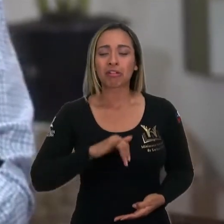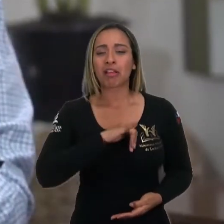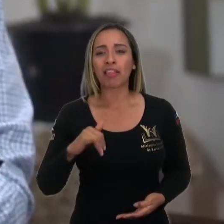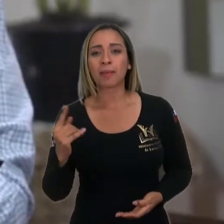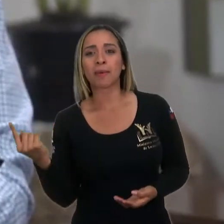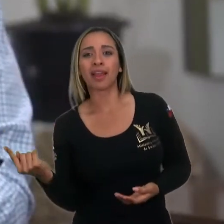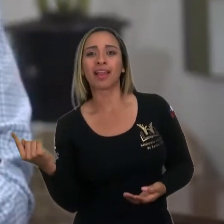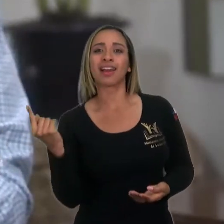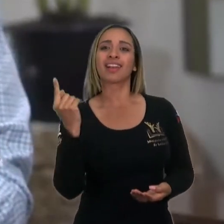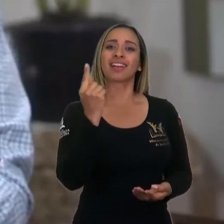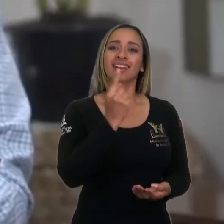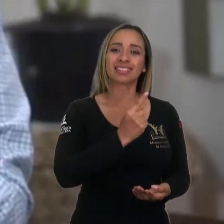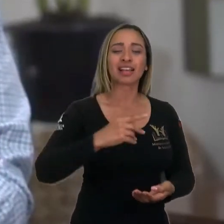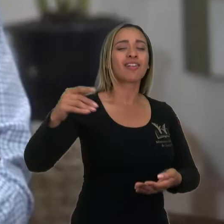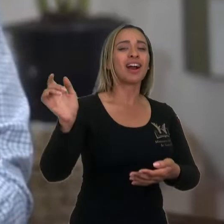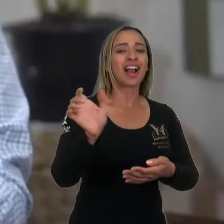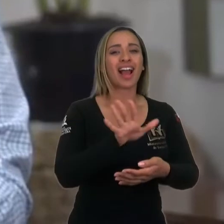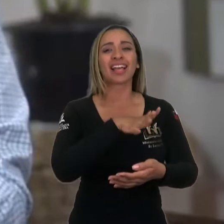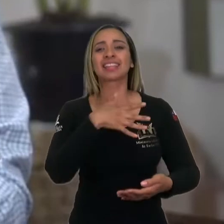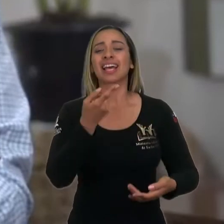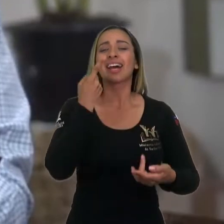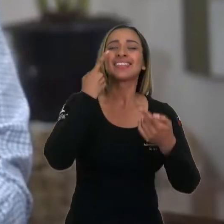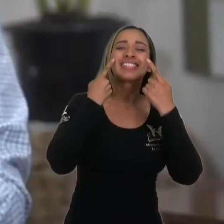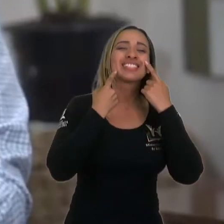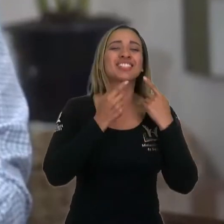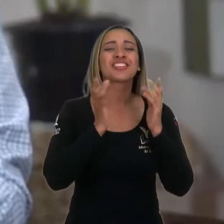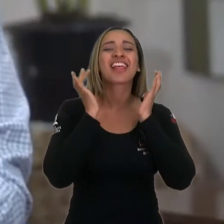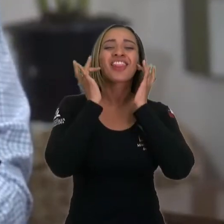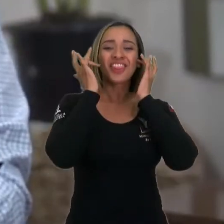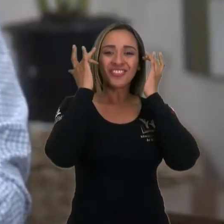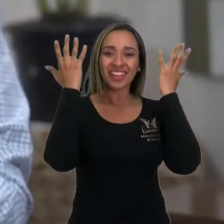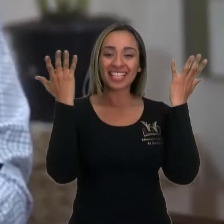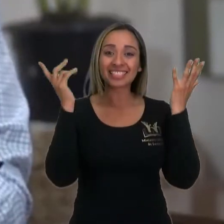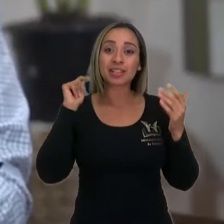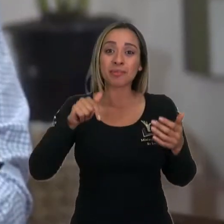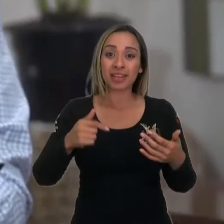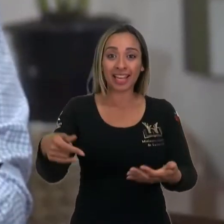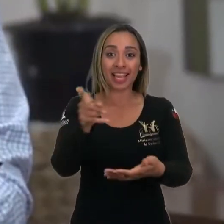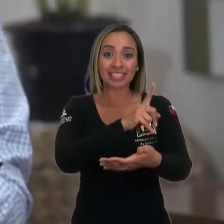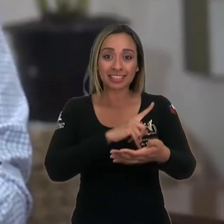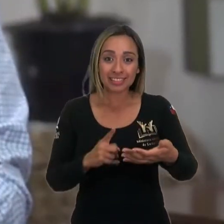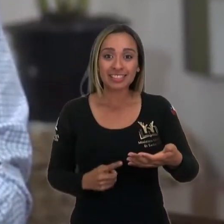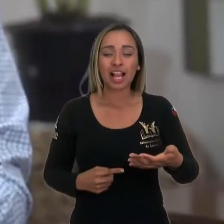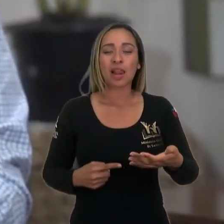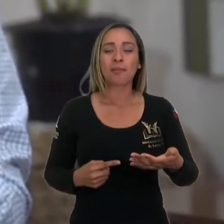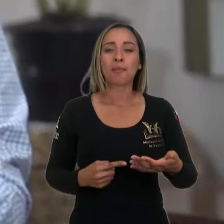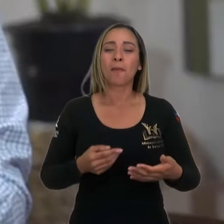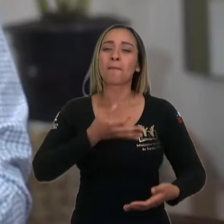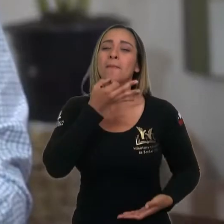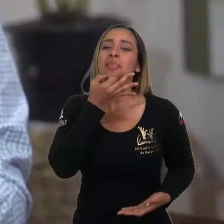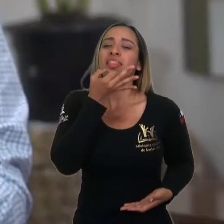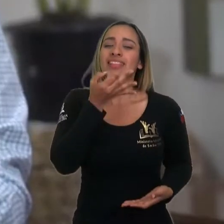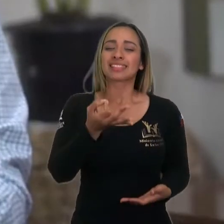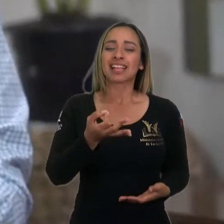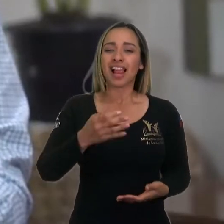volvían también cantaban, cantaban llorando, cantaban de emoción. Porque estos salmos expresaban la confianza